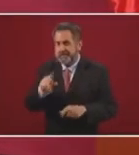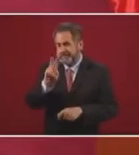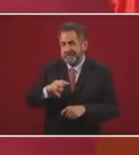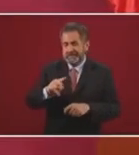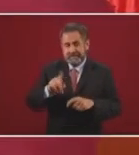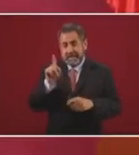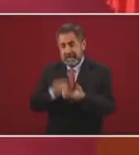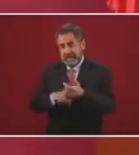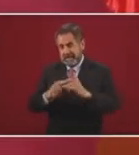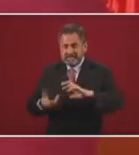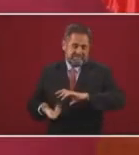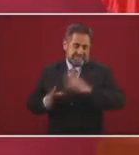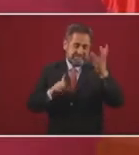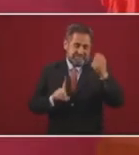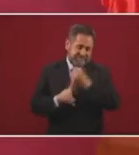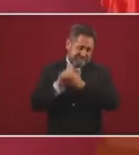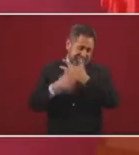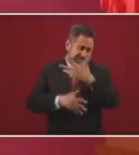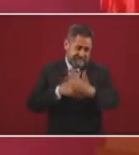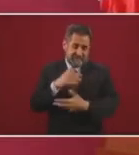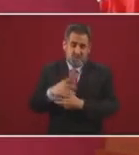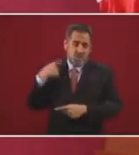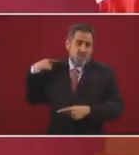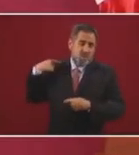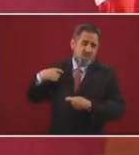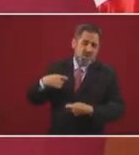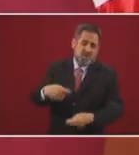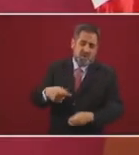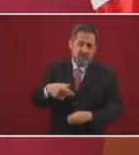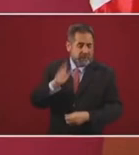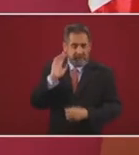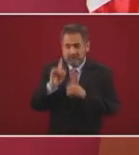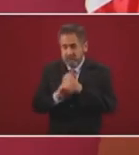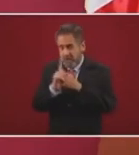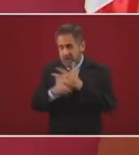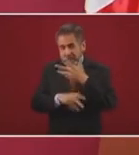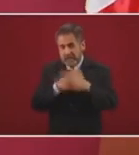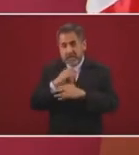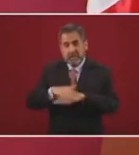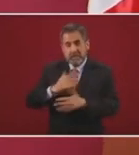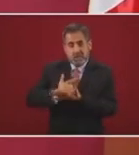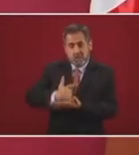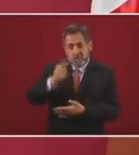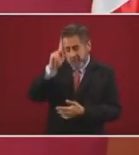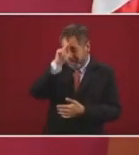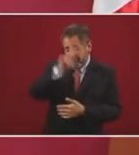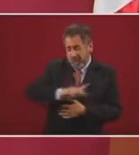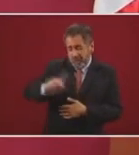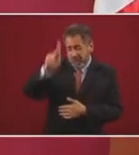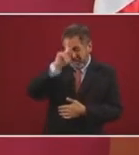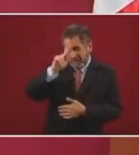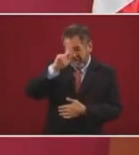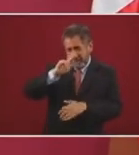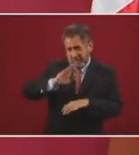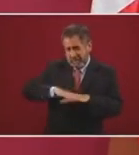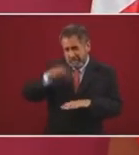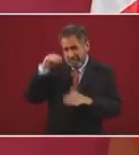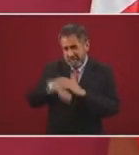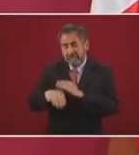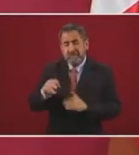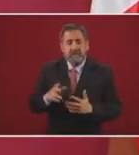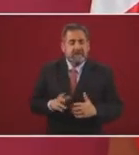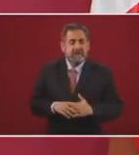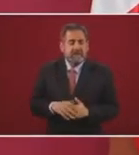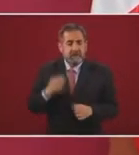descompuesto. Viene de tiempo atrás y se fue agravando la situación. Entonces